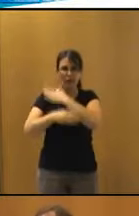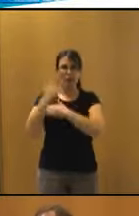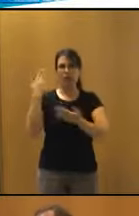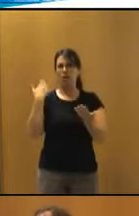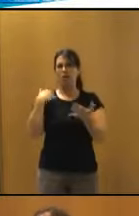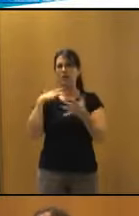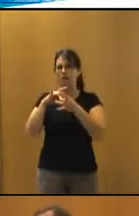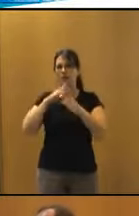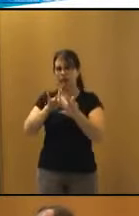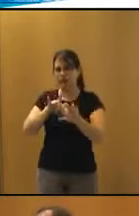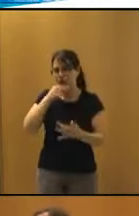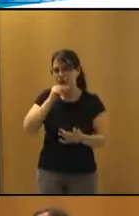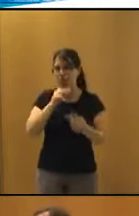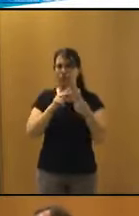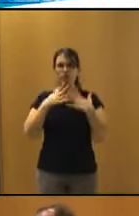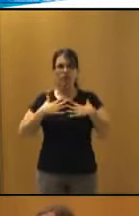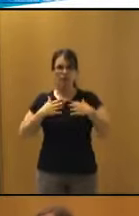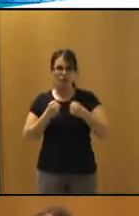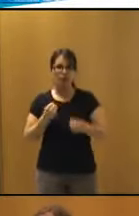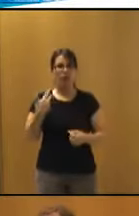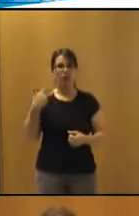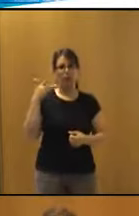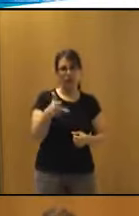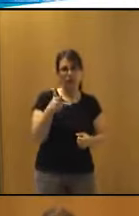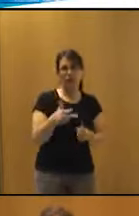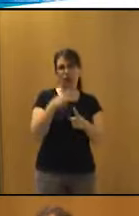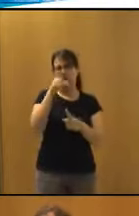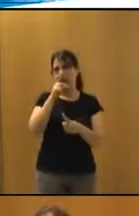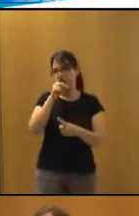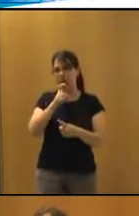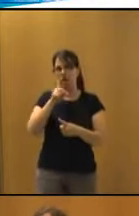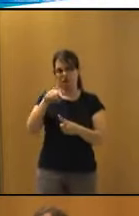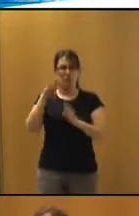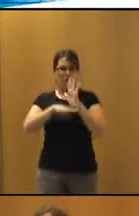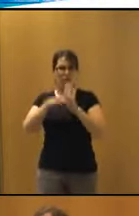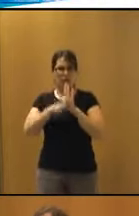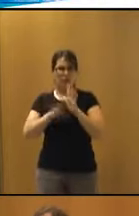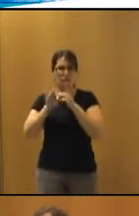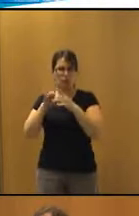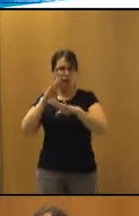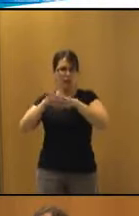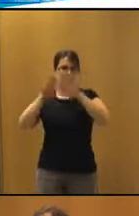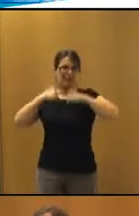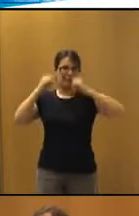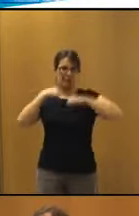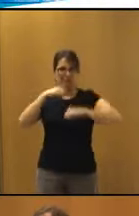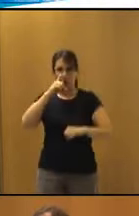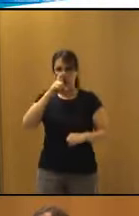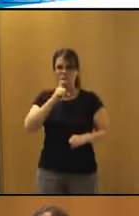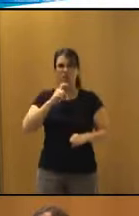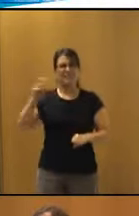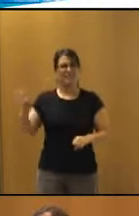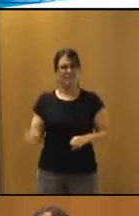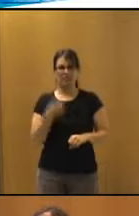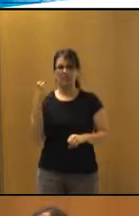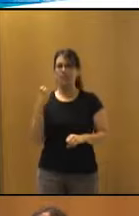antiguos, desde relaciones abuelos nietos, salud, derechos, memoria. Tenemos también una aplicación para entrenar la memoria,